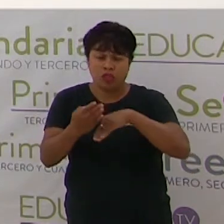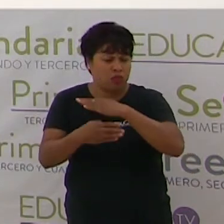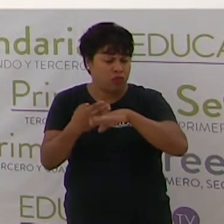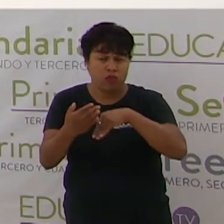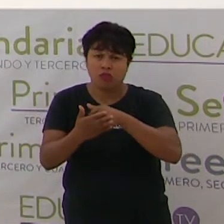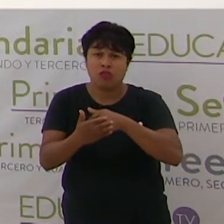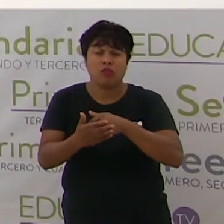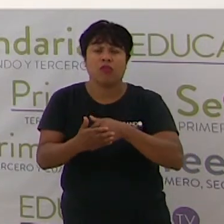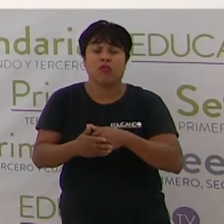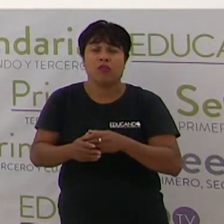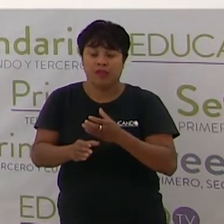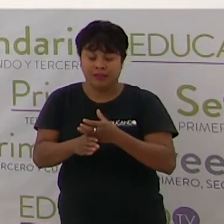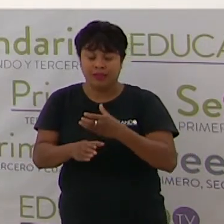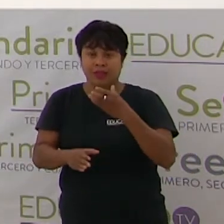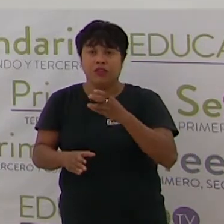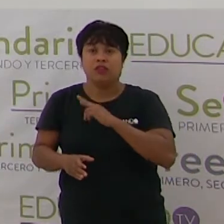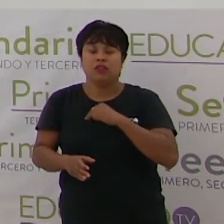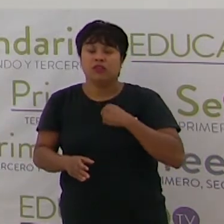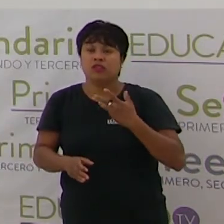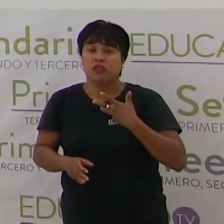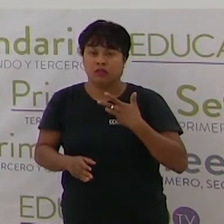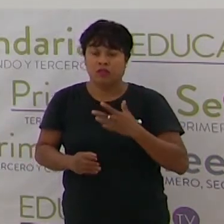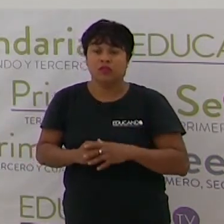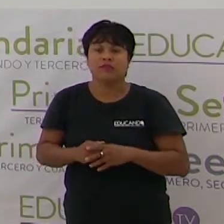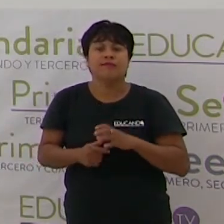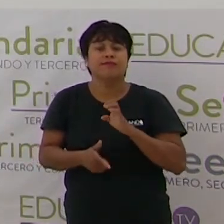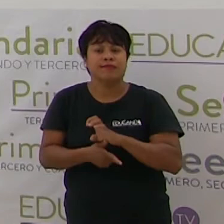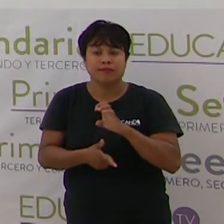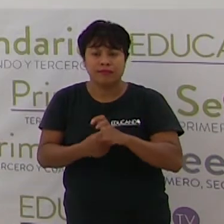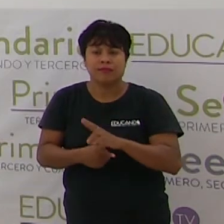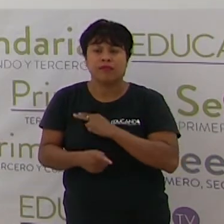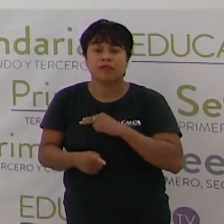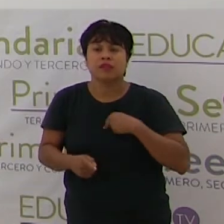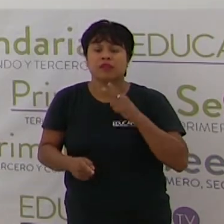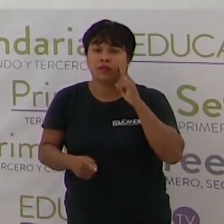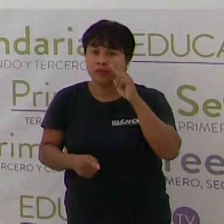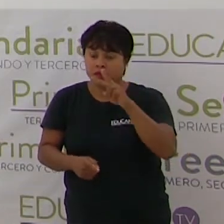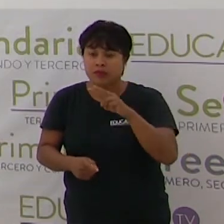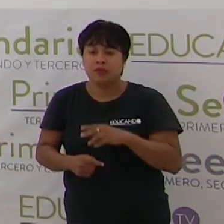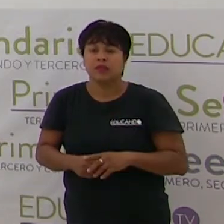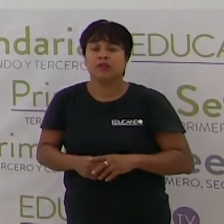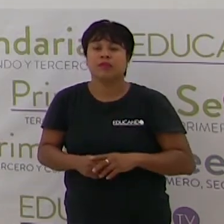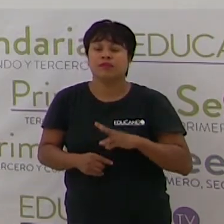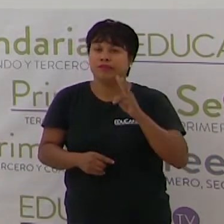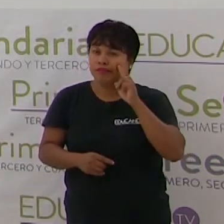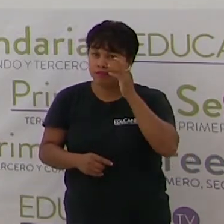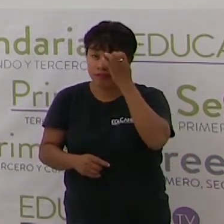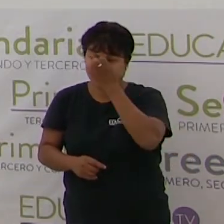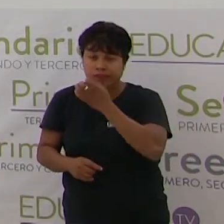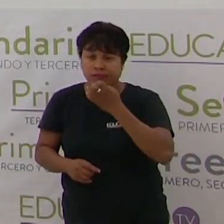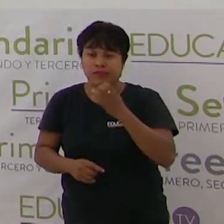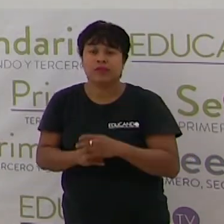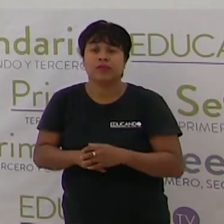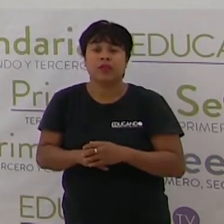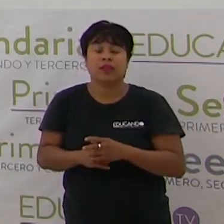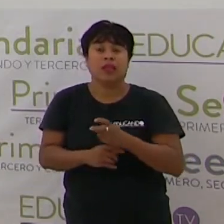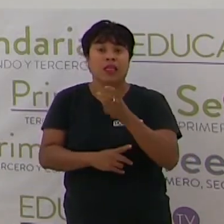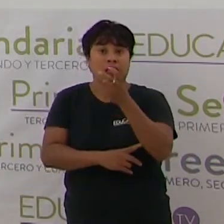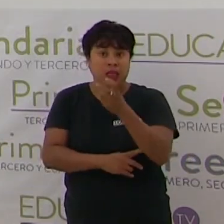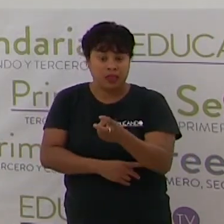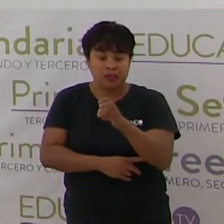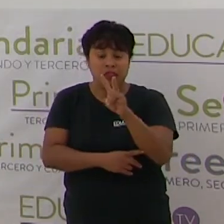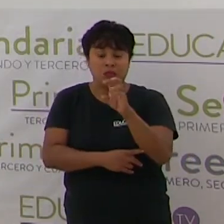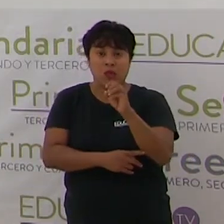el cilindro que tenemos aquí. Entonces podemos ver, niñas y niños, podemos observar que con el